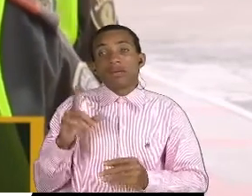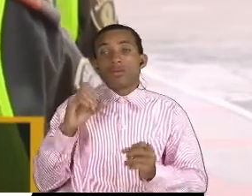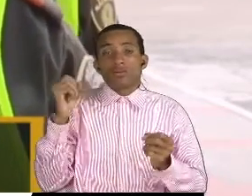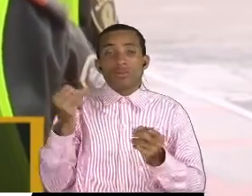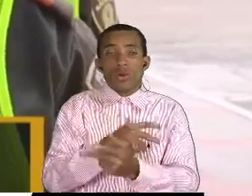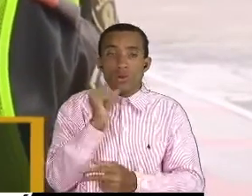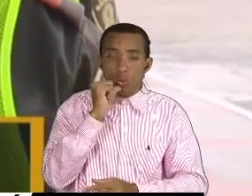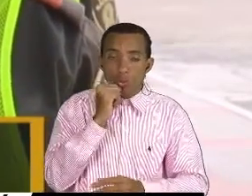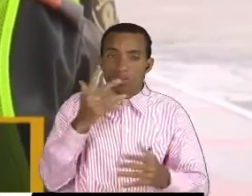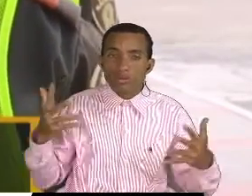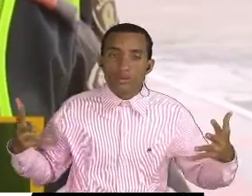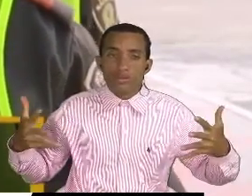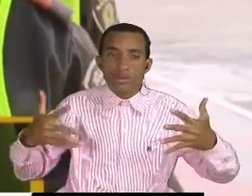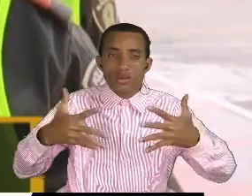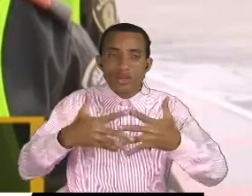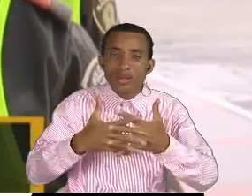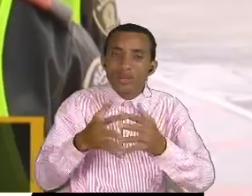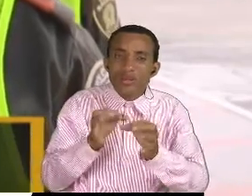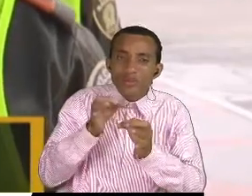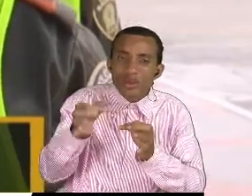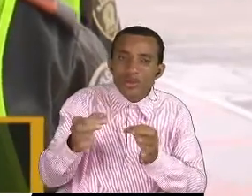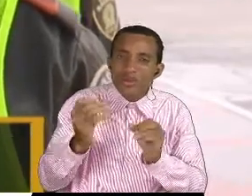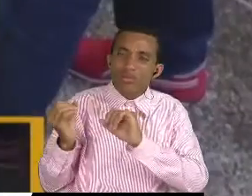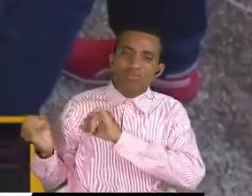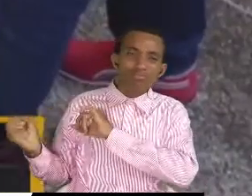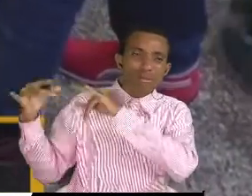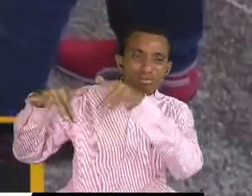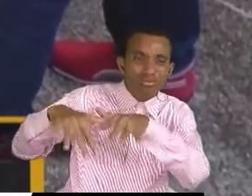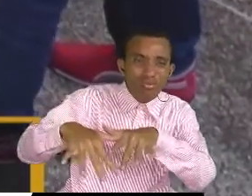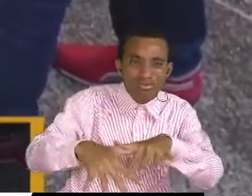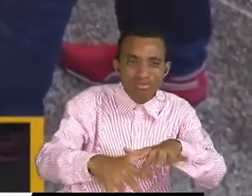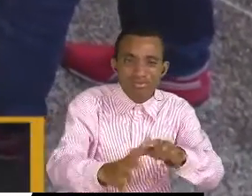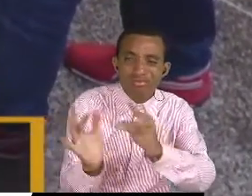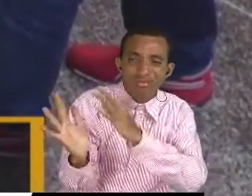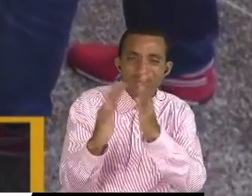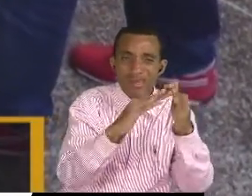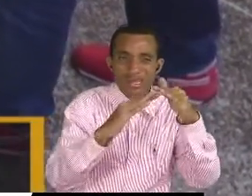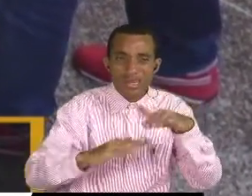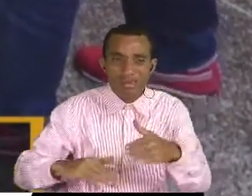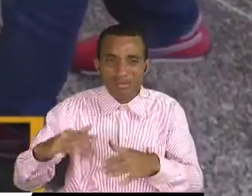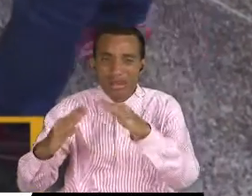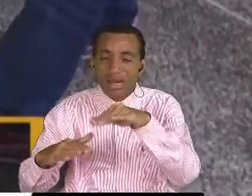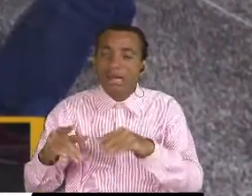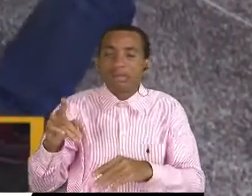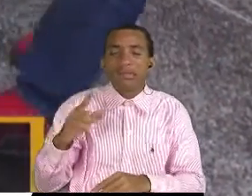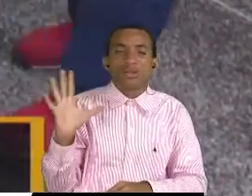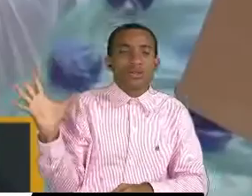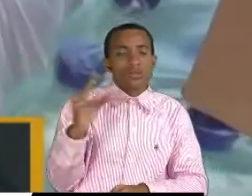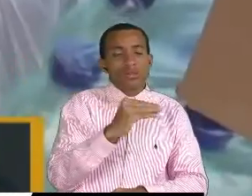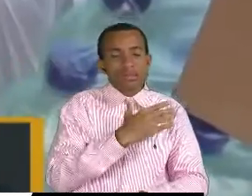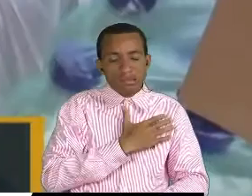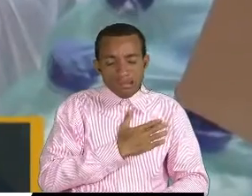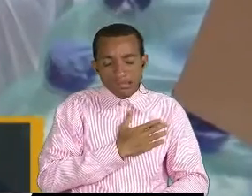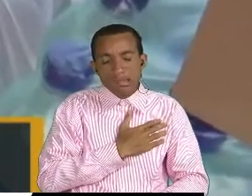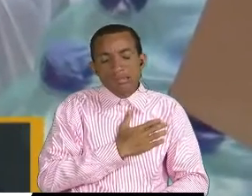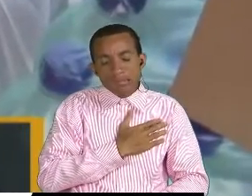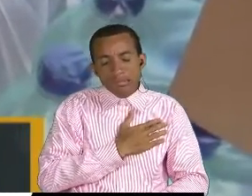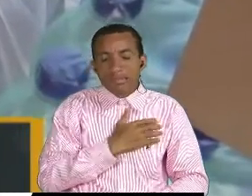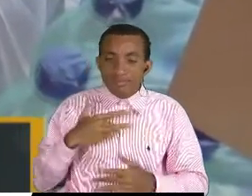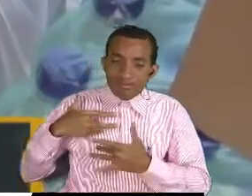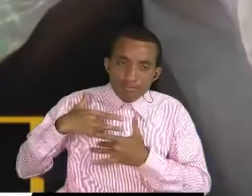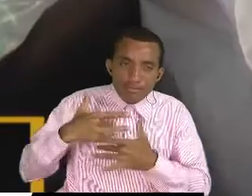todo. Pues la idea es que todo el departamento de Magdalena Medio se ponga mañana la mano en el corazón y nos donen cualquier tipo